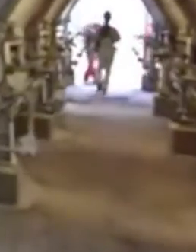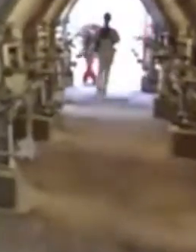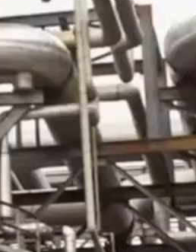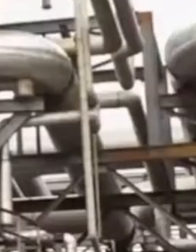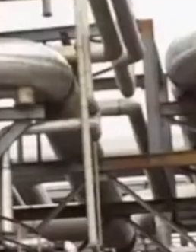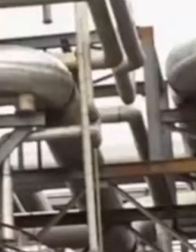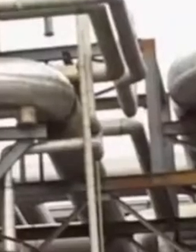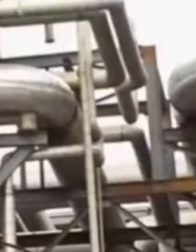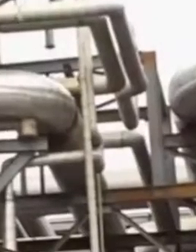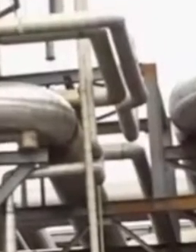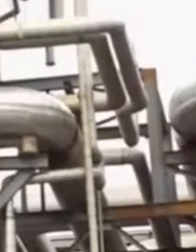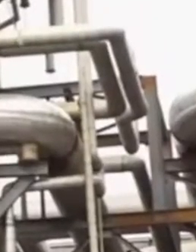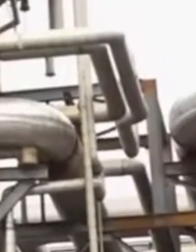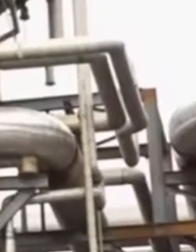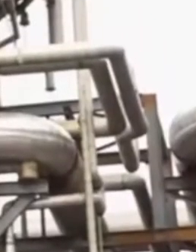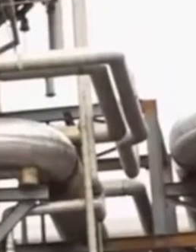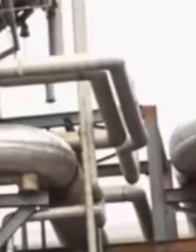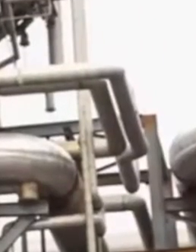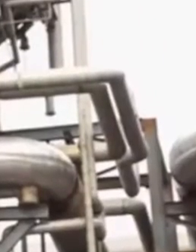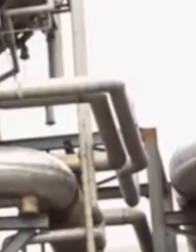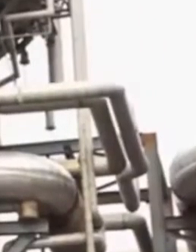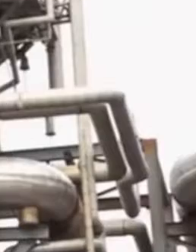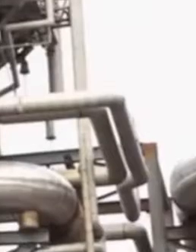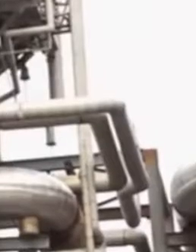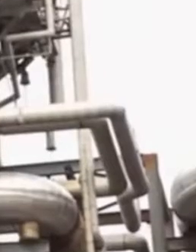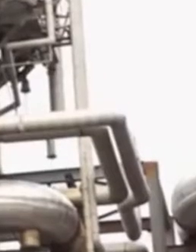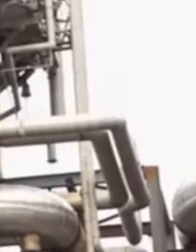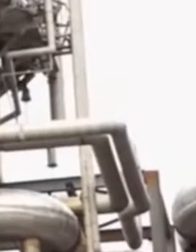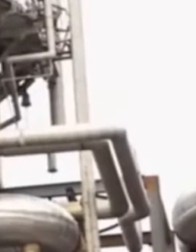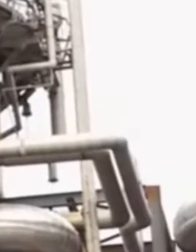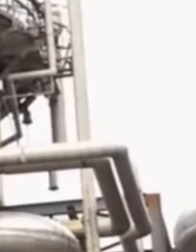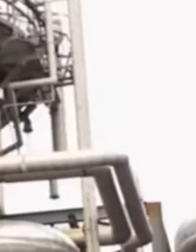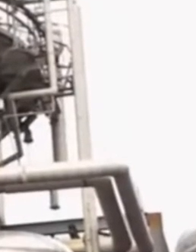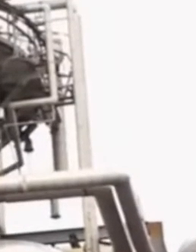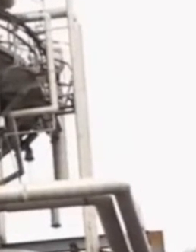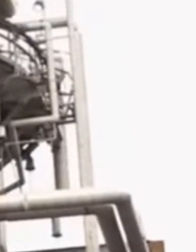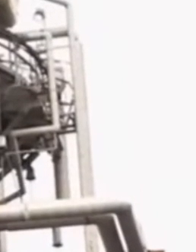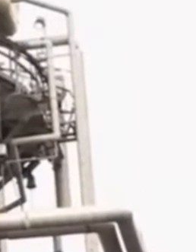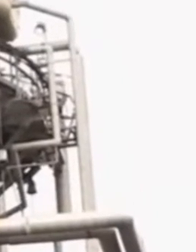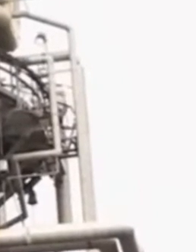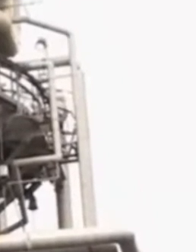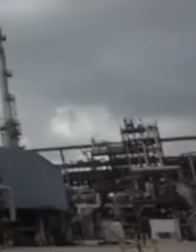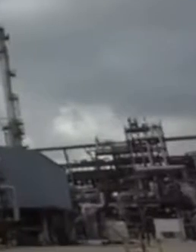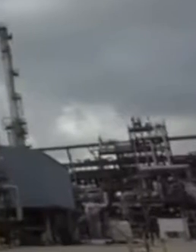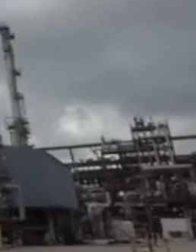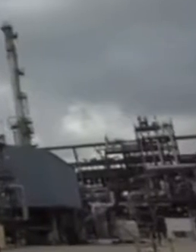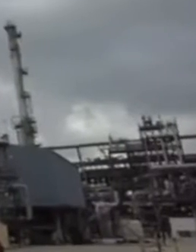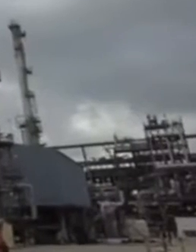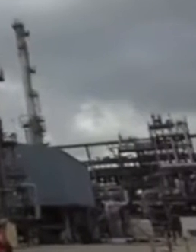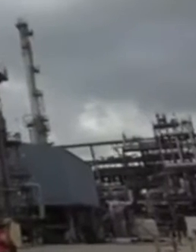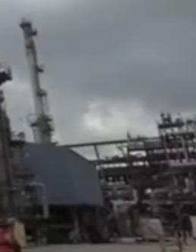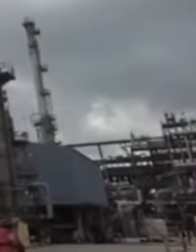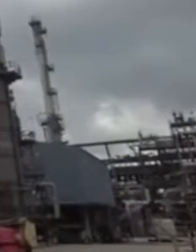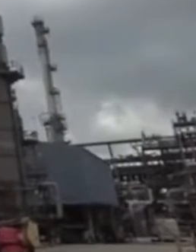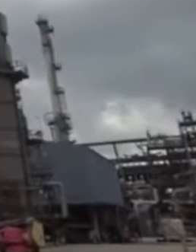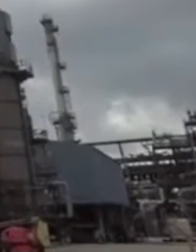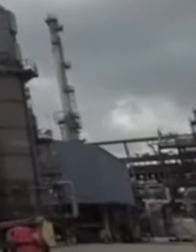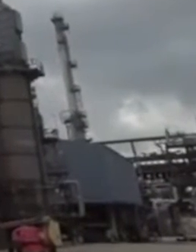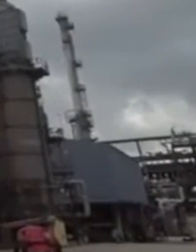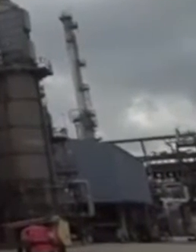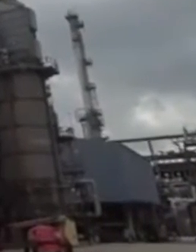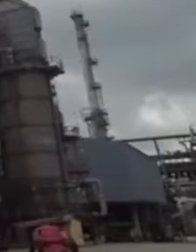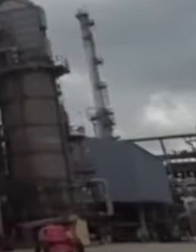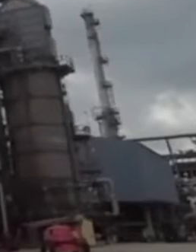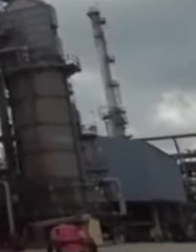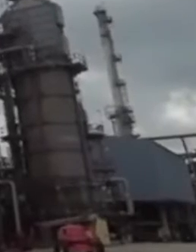ética. Nunca se agandallaron, nunca trataron de abusar, sobre todo tomando en cuenta que esta